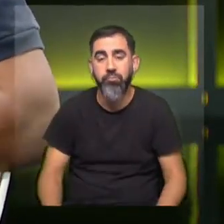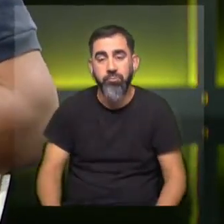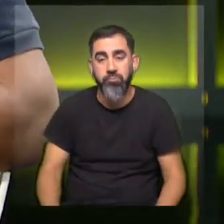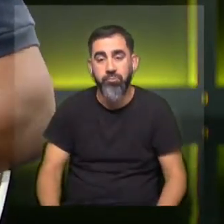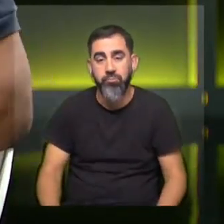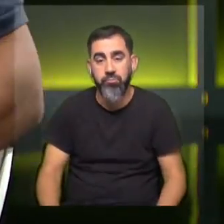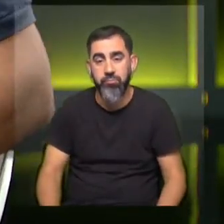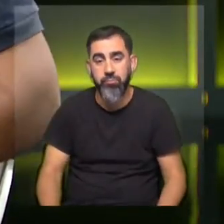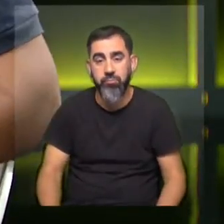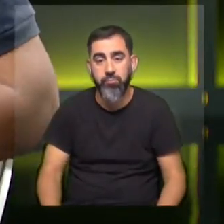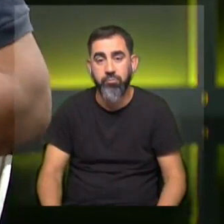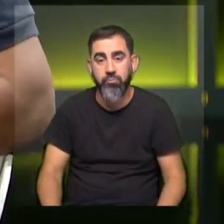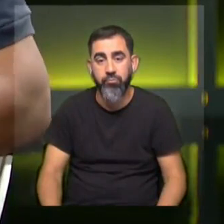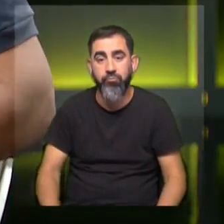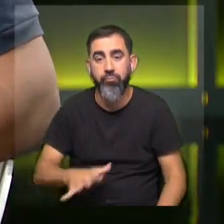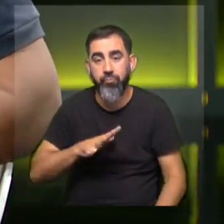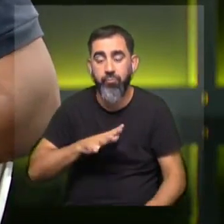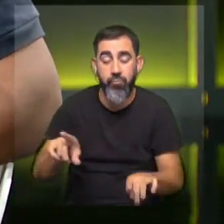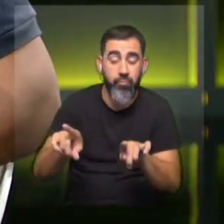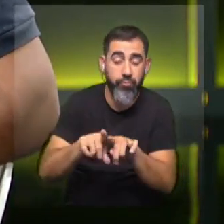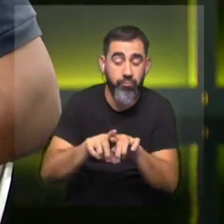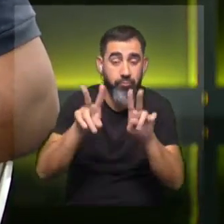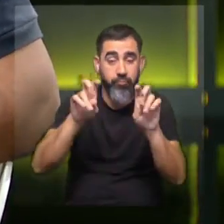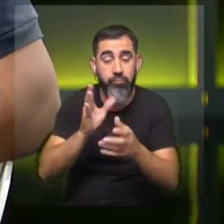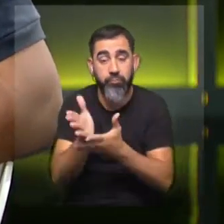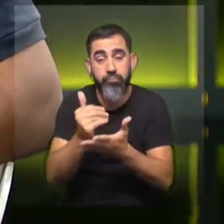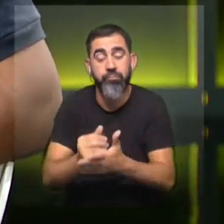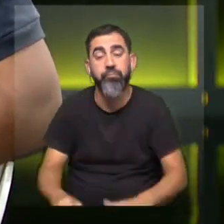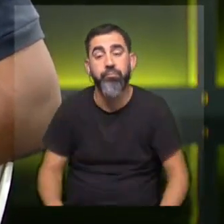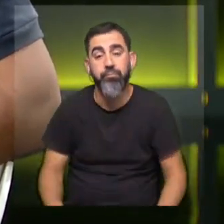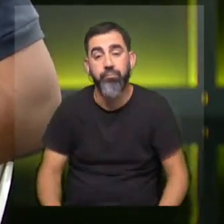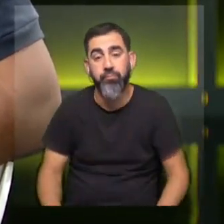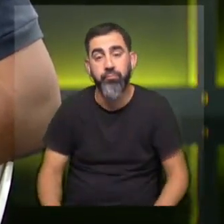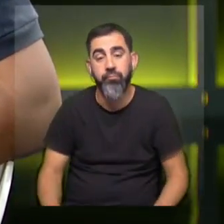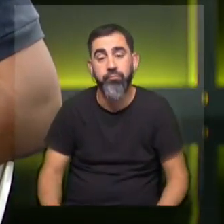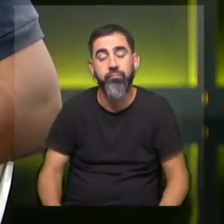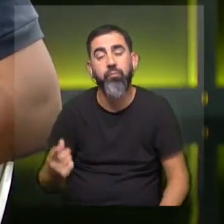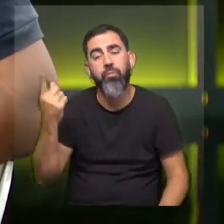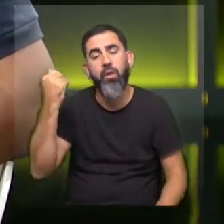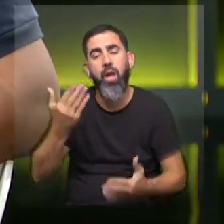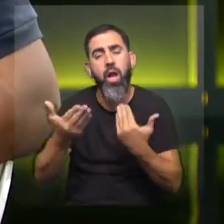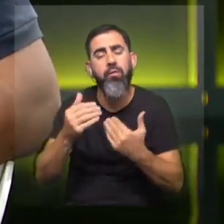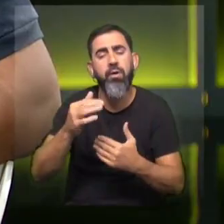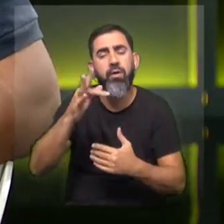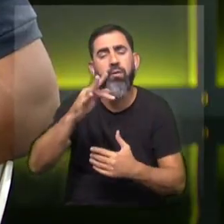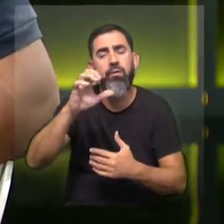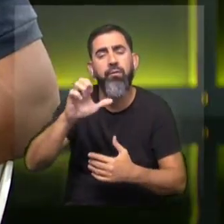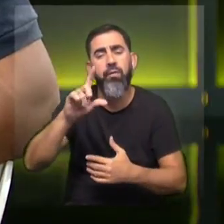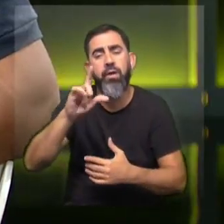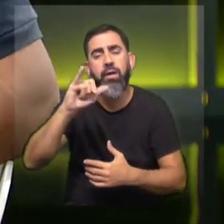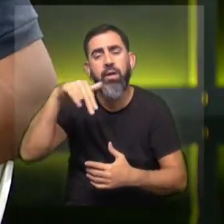son más o menos, podemos encontrar todo lo mismo en esos departamentos. Vos hace un rato hablaste de un felino. ¿Cuál fue